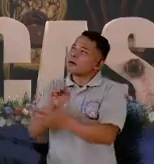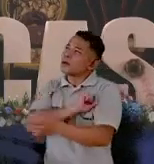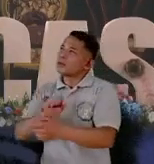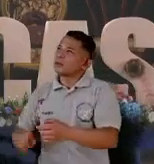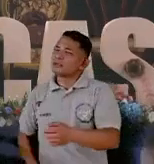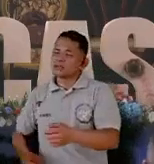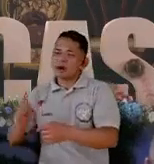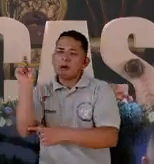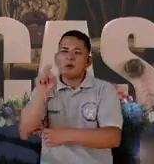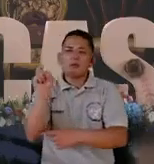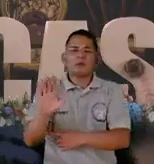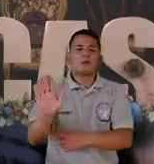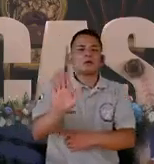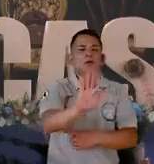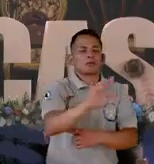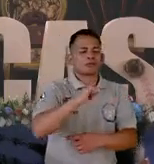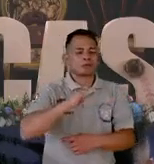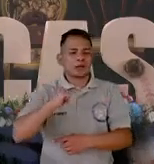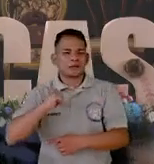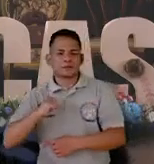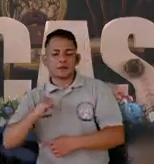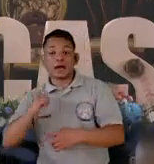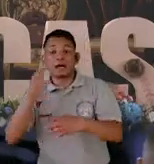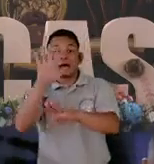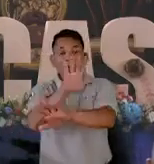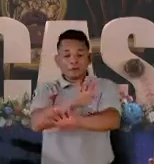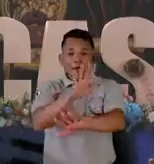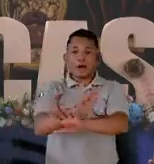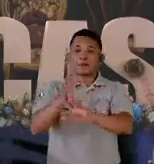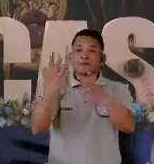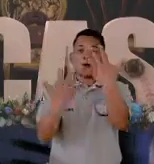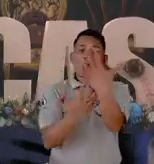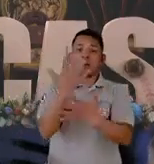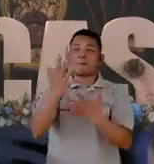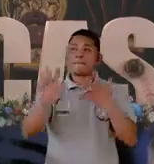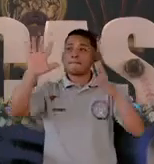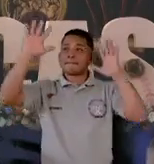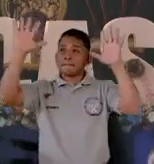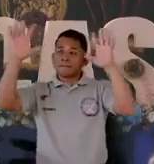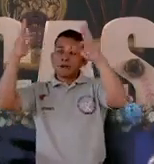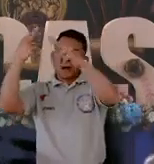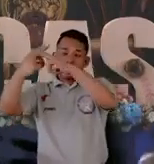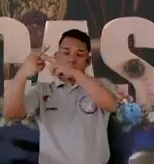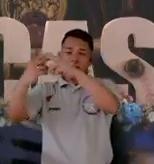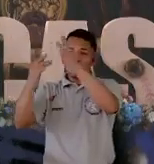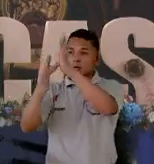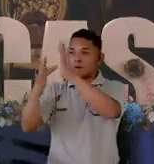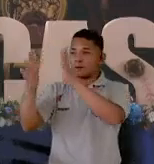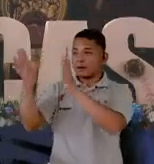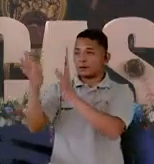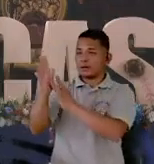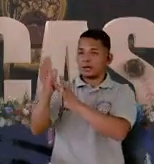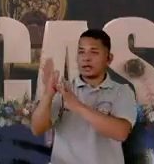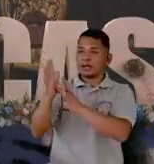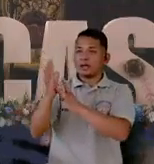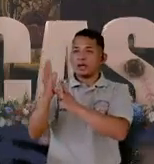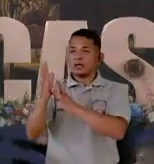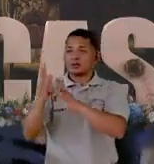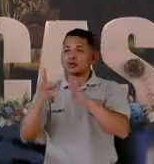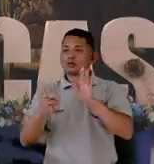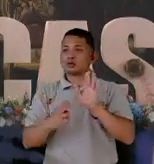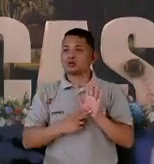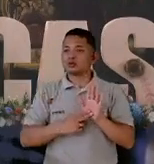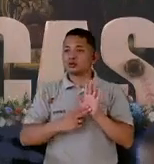tienes. Esta tarde levanta tu mano en el nombre del Señor Jesucristo y nos